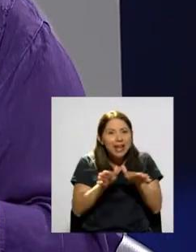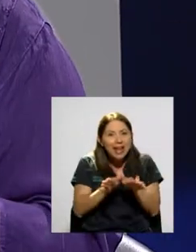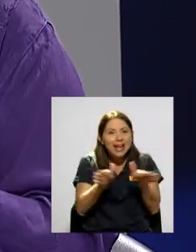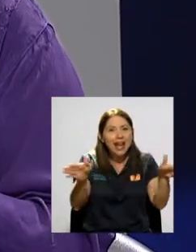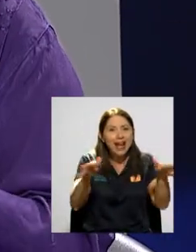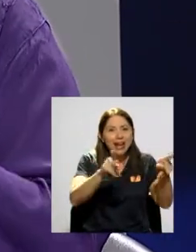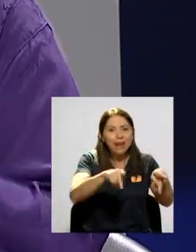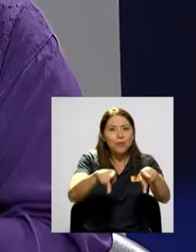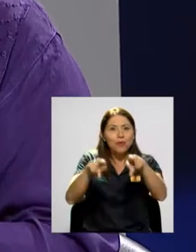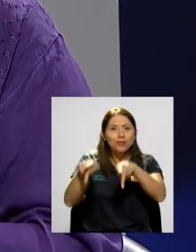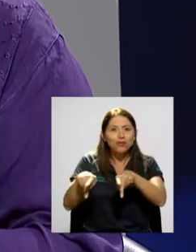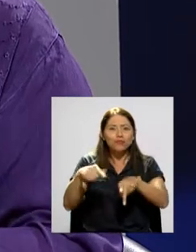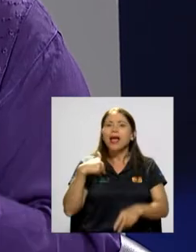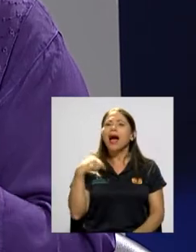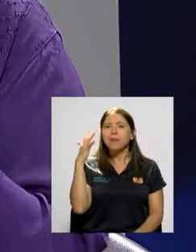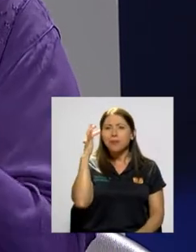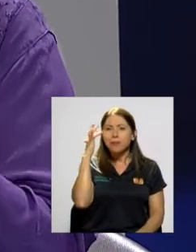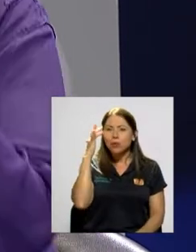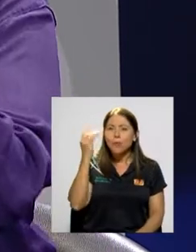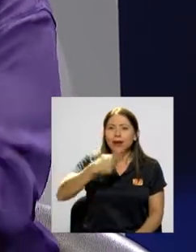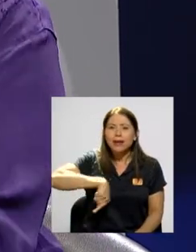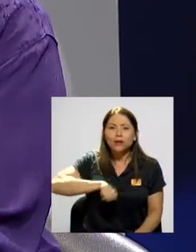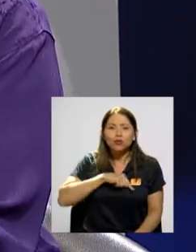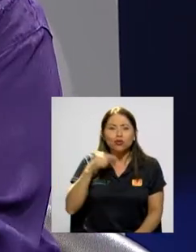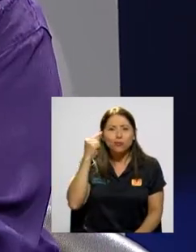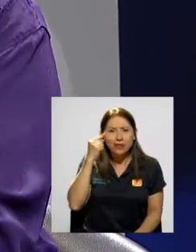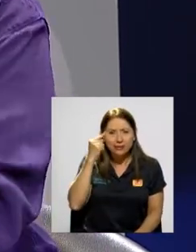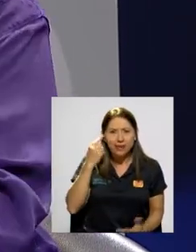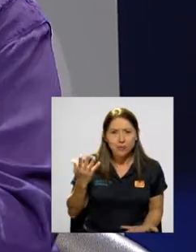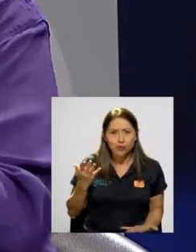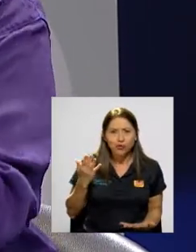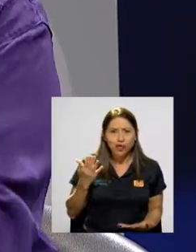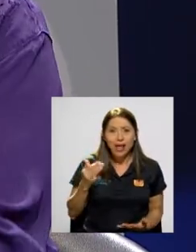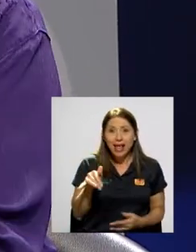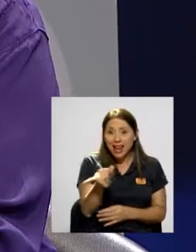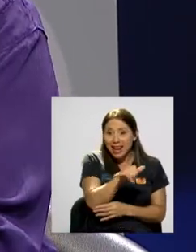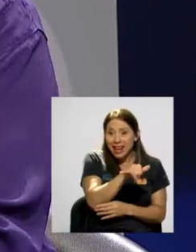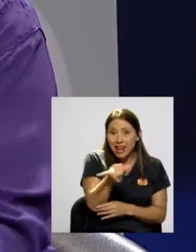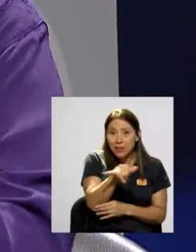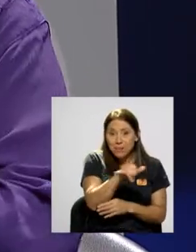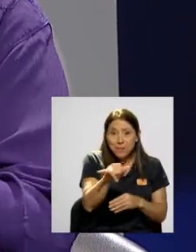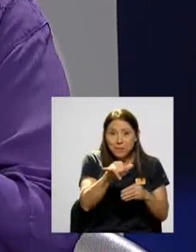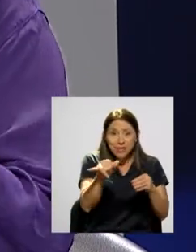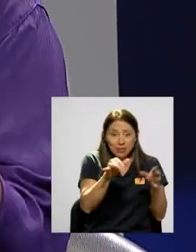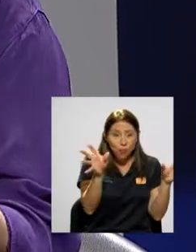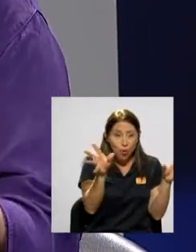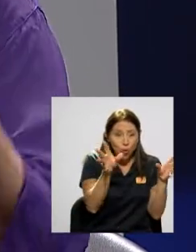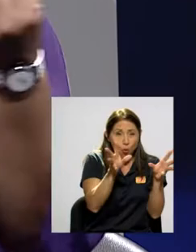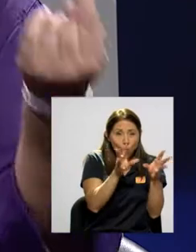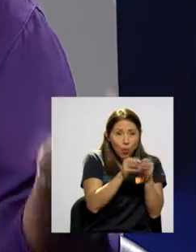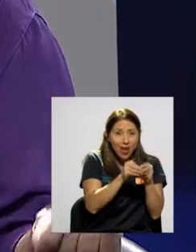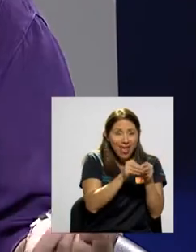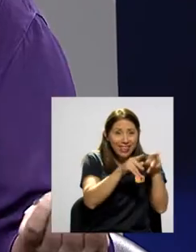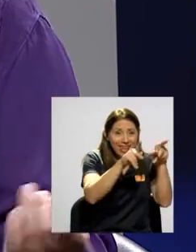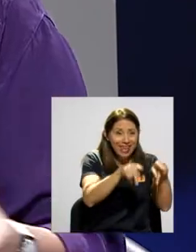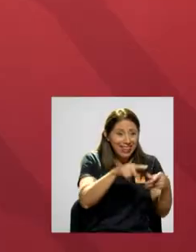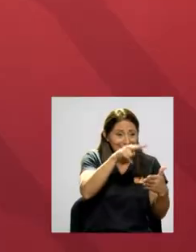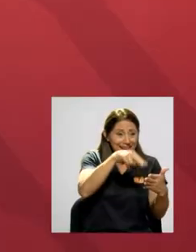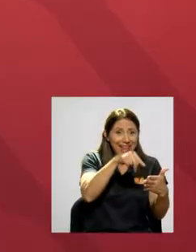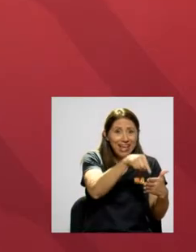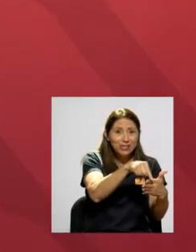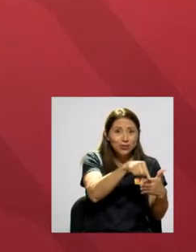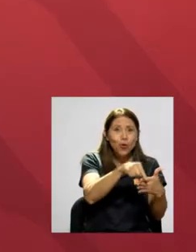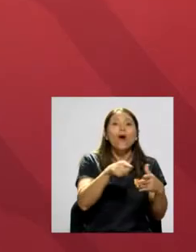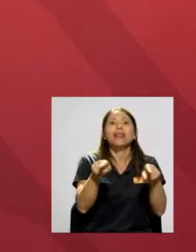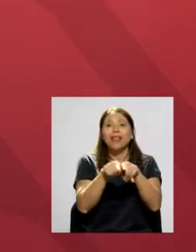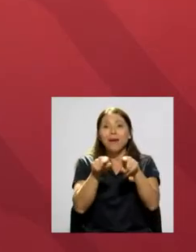preocupa que a veces pensemos que la misma cantidad de gente que recibe uno de estos medios alternativos recibe La Nación o lee Teletic, porque estamos